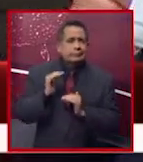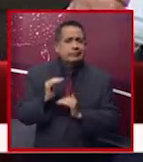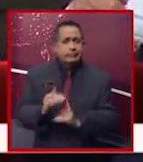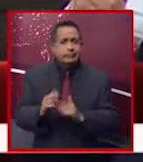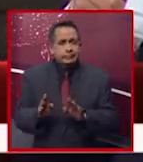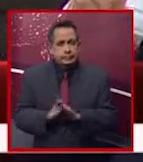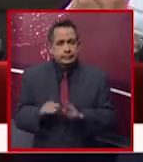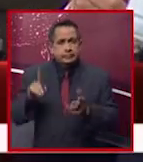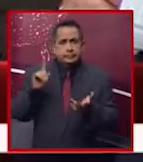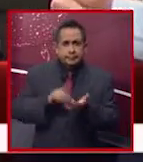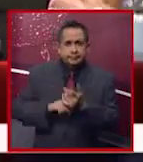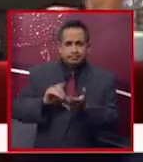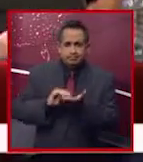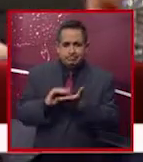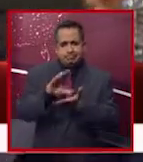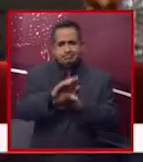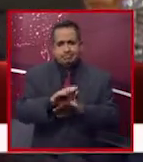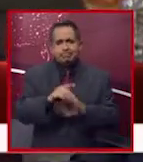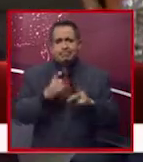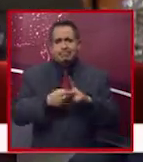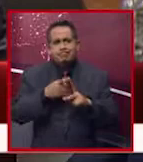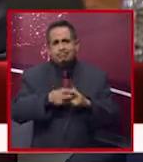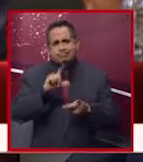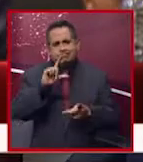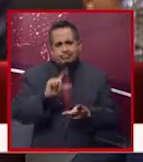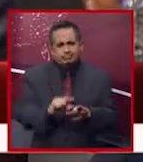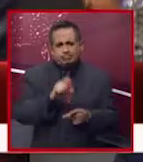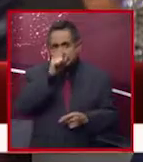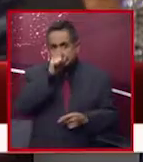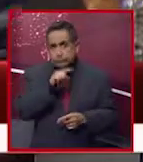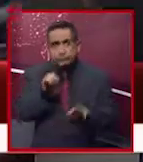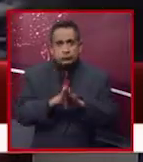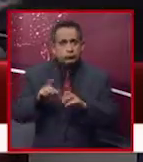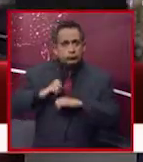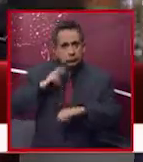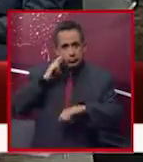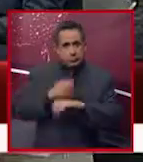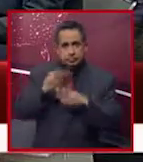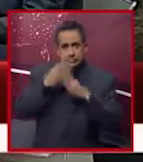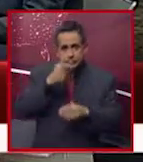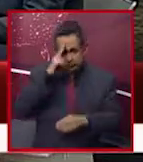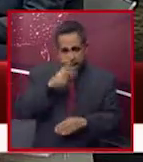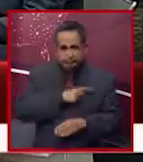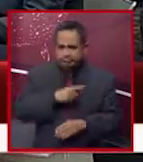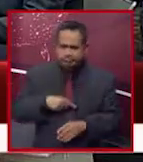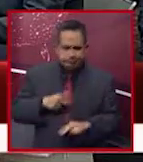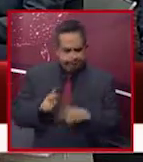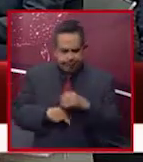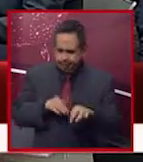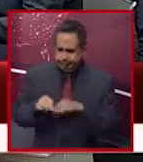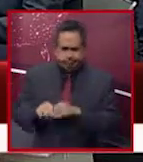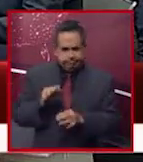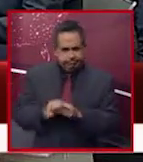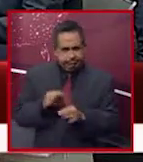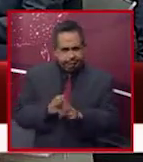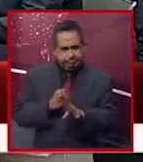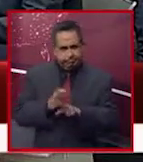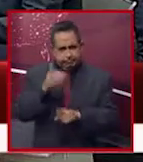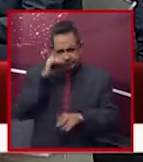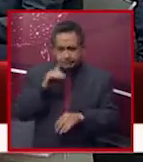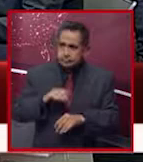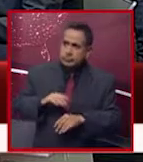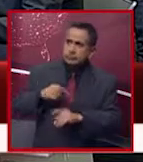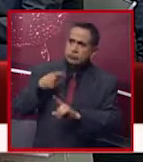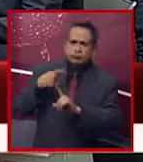con la caída en la inversión. A la par se expuso que el organismo autónomo debe continuar desempeñando su labor a fin de mandar